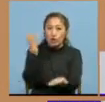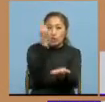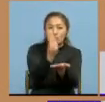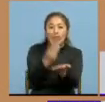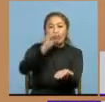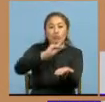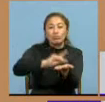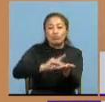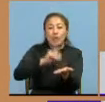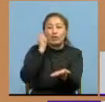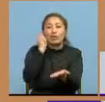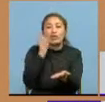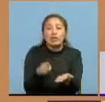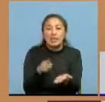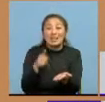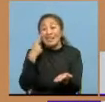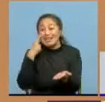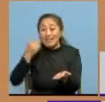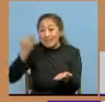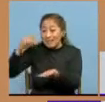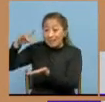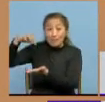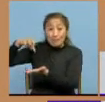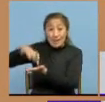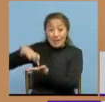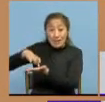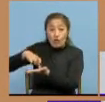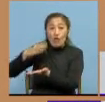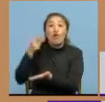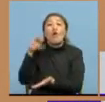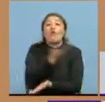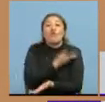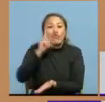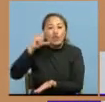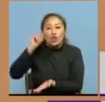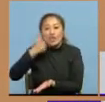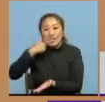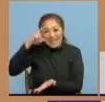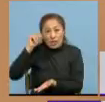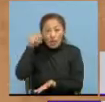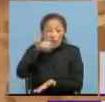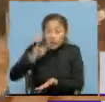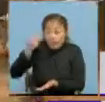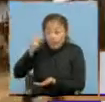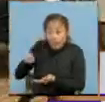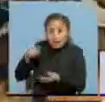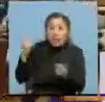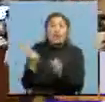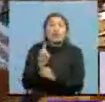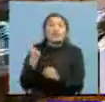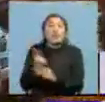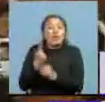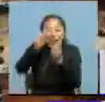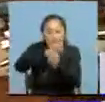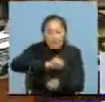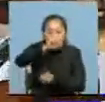diputados provinciales el actual intendente de Ciudad Perico, Rolando Pascual Ficoseco. En ese momento se dijo que no se trataba el